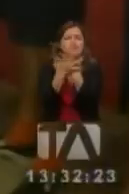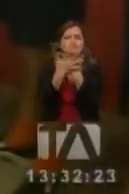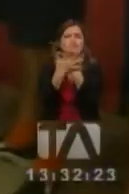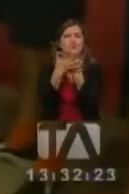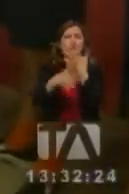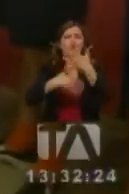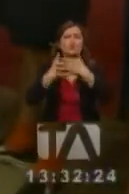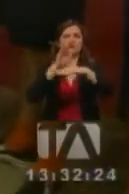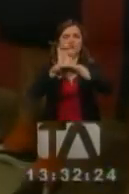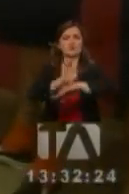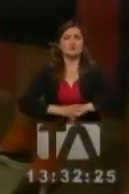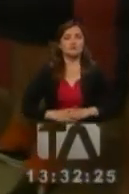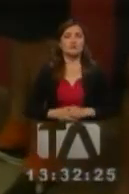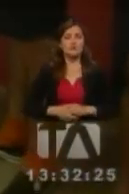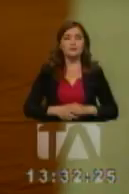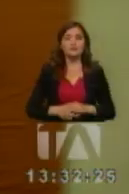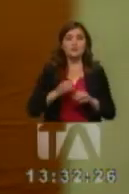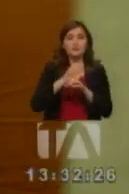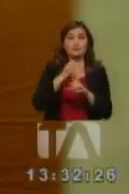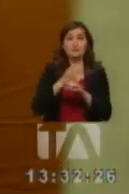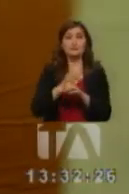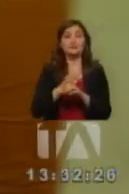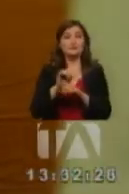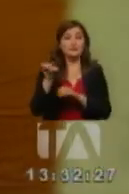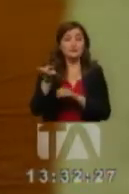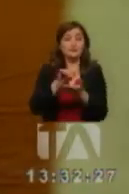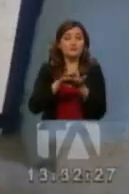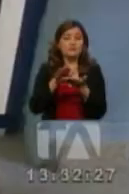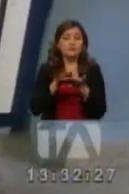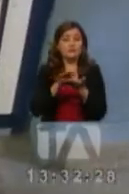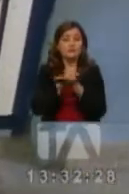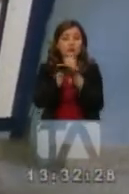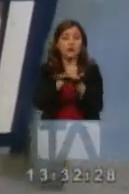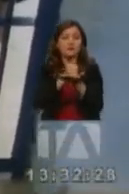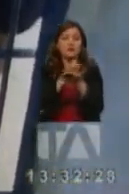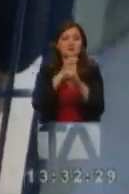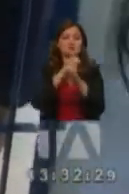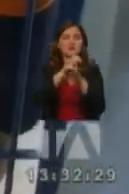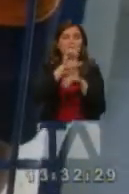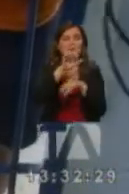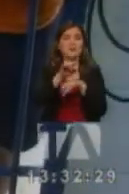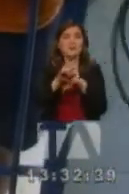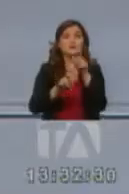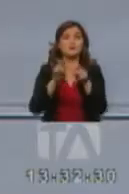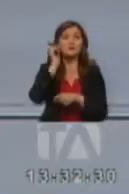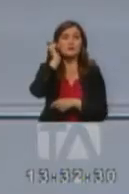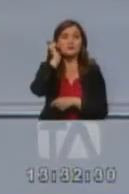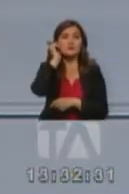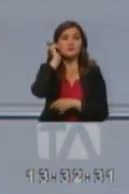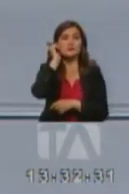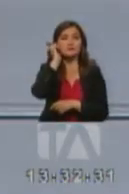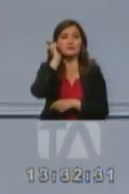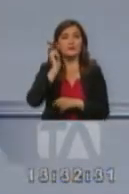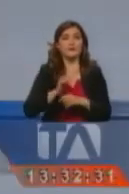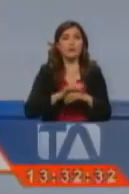país, que de acuerdo con los primeros cálculos de ese indulto se beneficiarían unas 3.000 personas. Tenemos alrededor